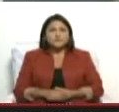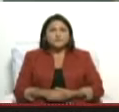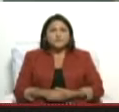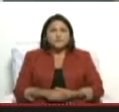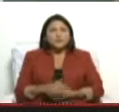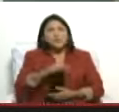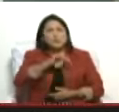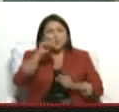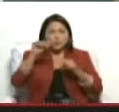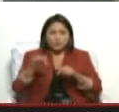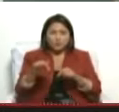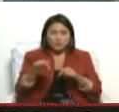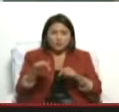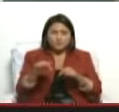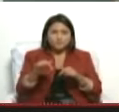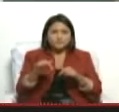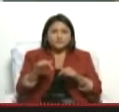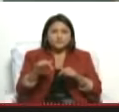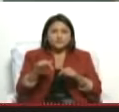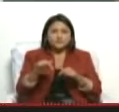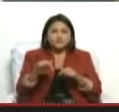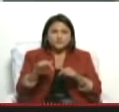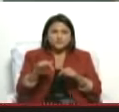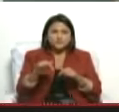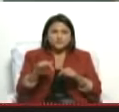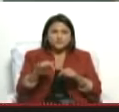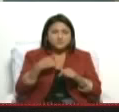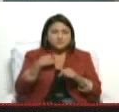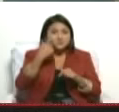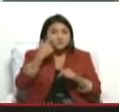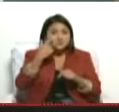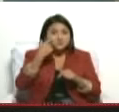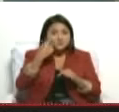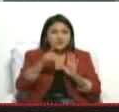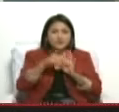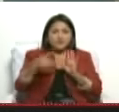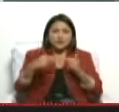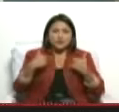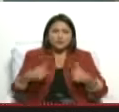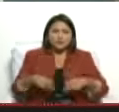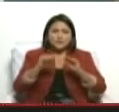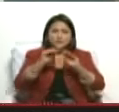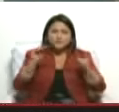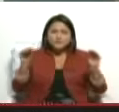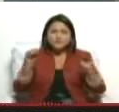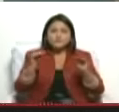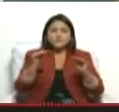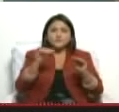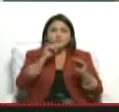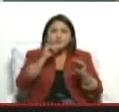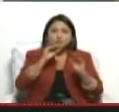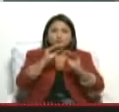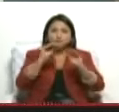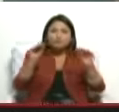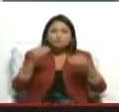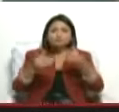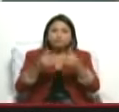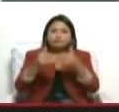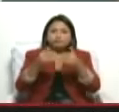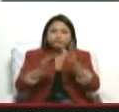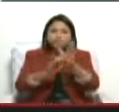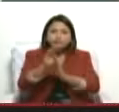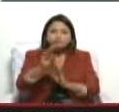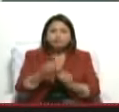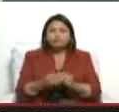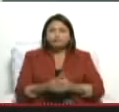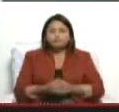de hoy siempre pendientes del derecho humano de informar de comunicar al pueblo avances en